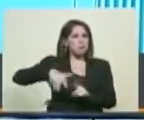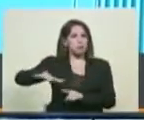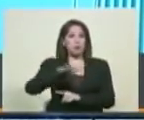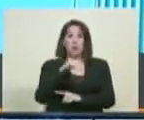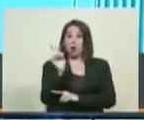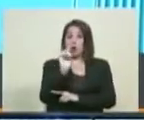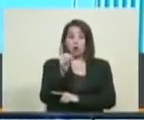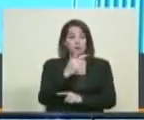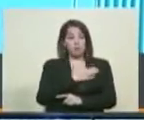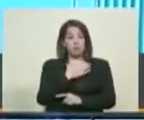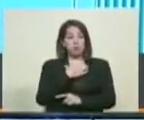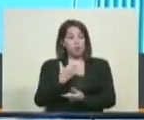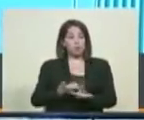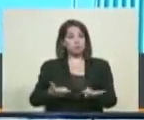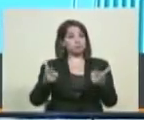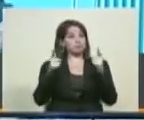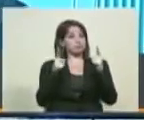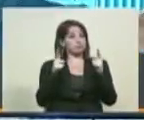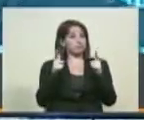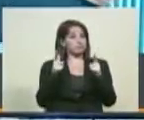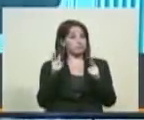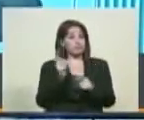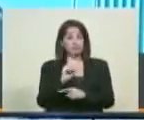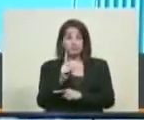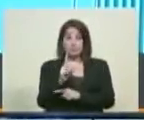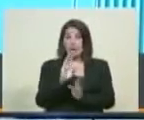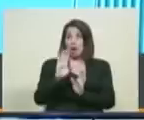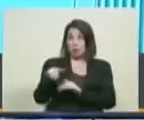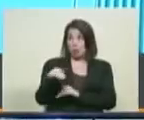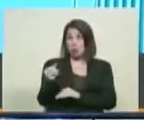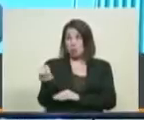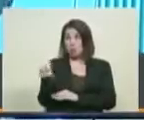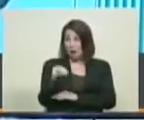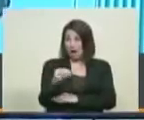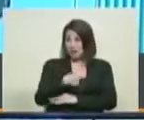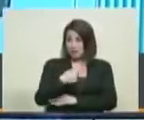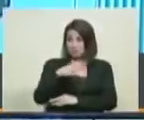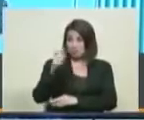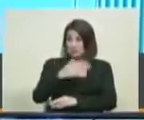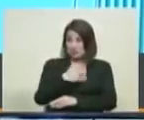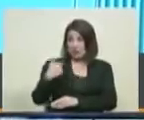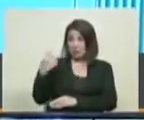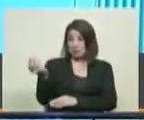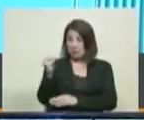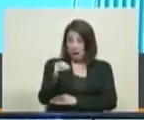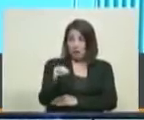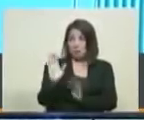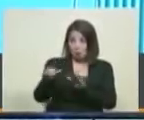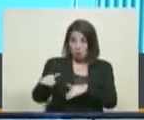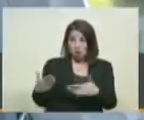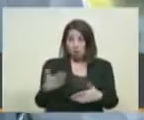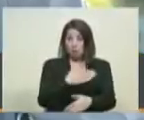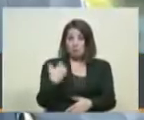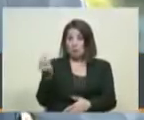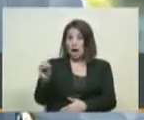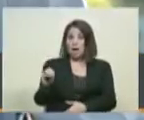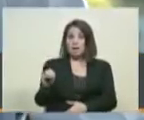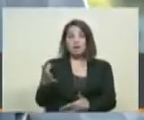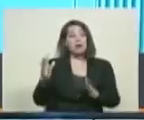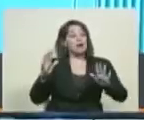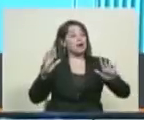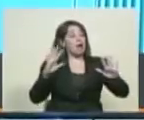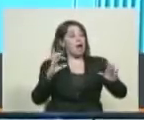permitamos. Apoyo, más apoyo. Hipólito Abreu, perfecciona los mecanismos de apoyo para que lleguen los cauchos,